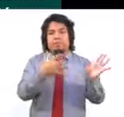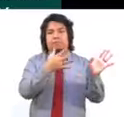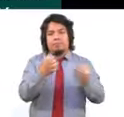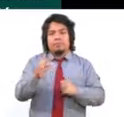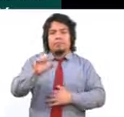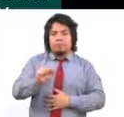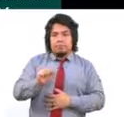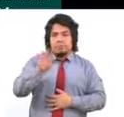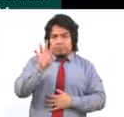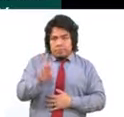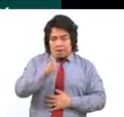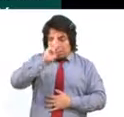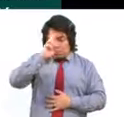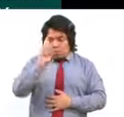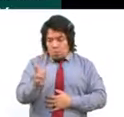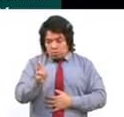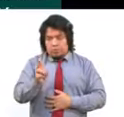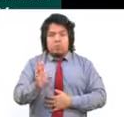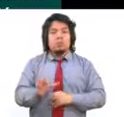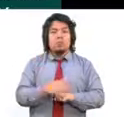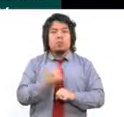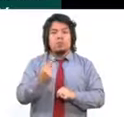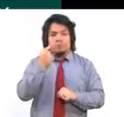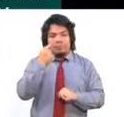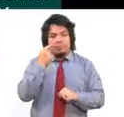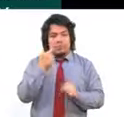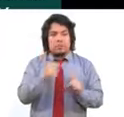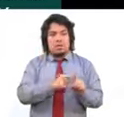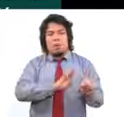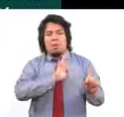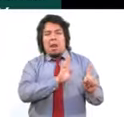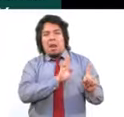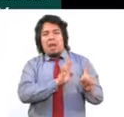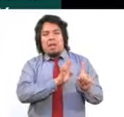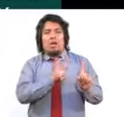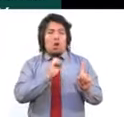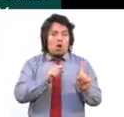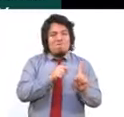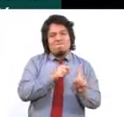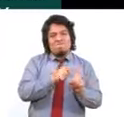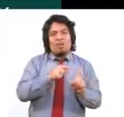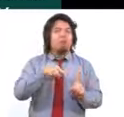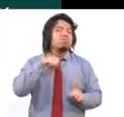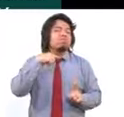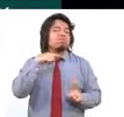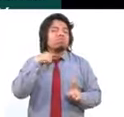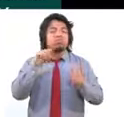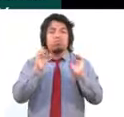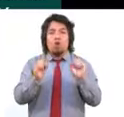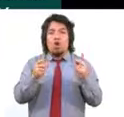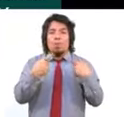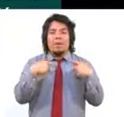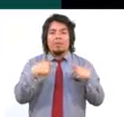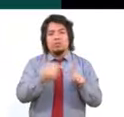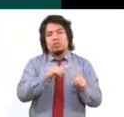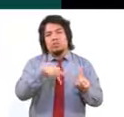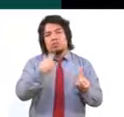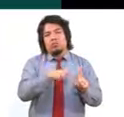1.964 prohibiciones de realizar conductas de intimidación o molestia a la víctima o personas relacionadas con